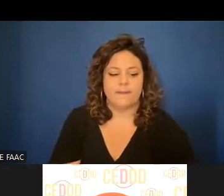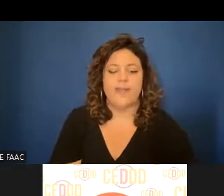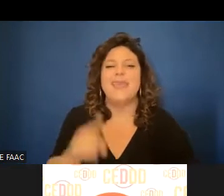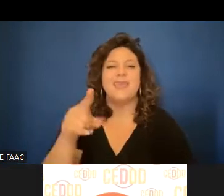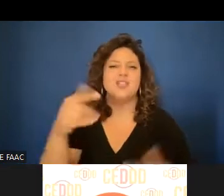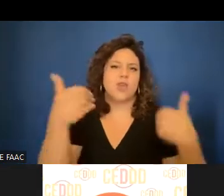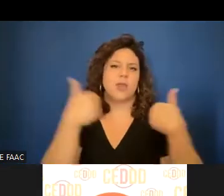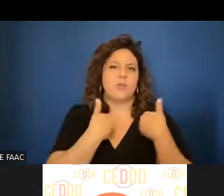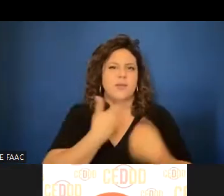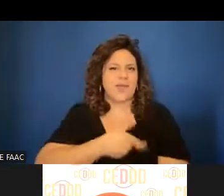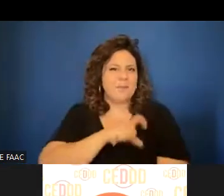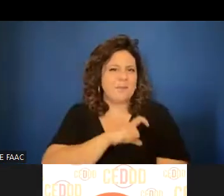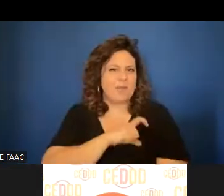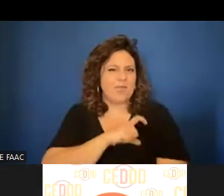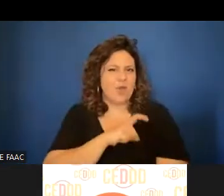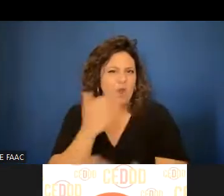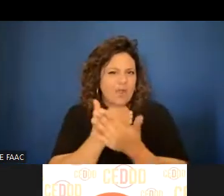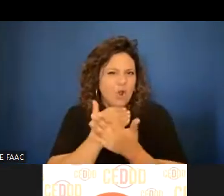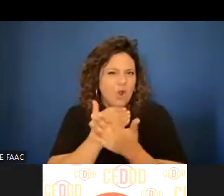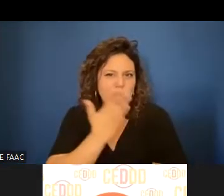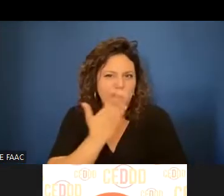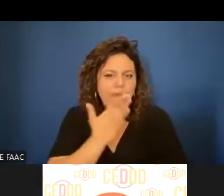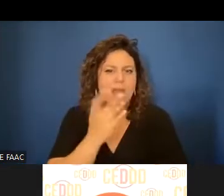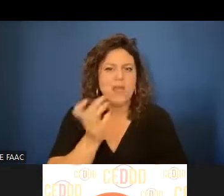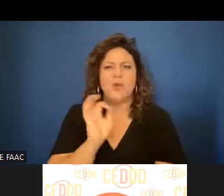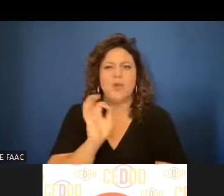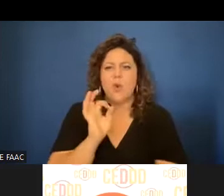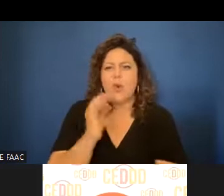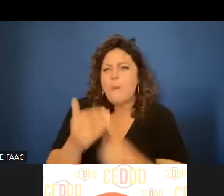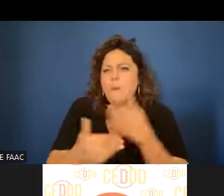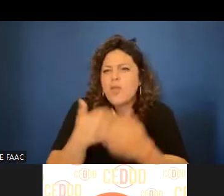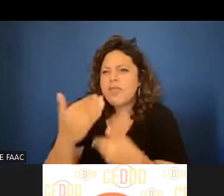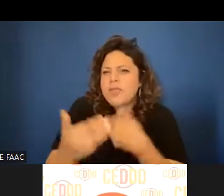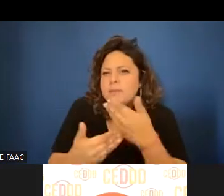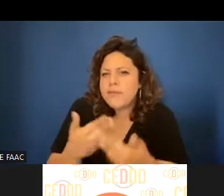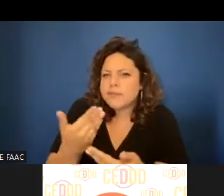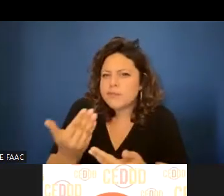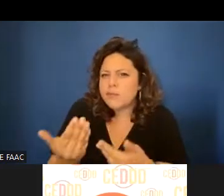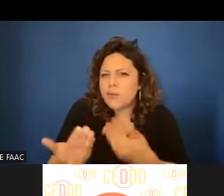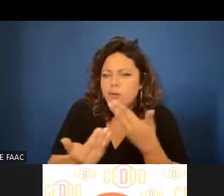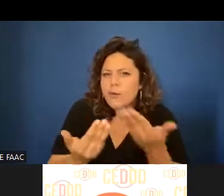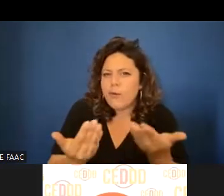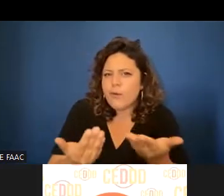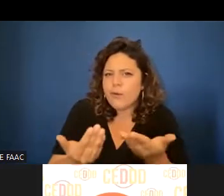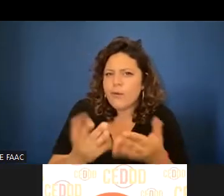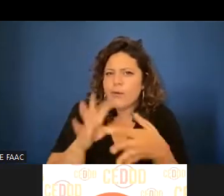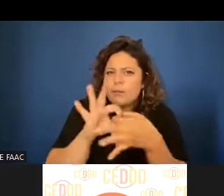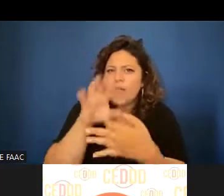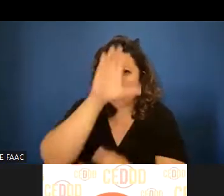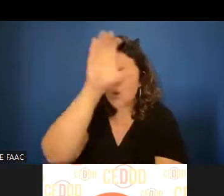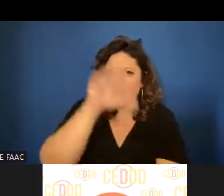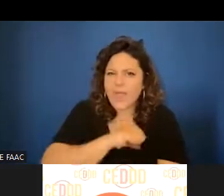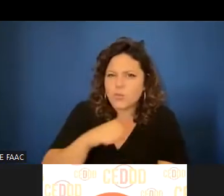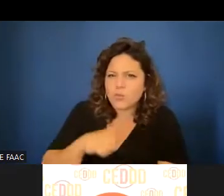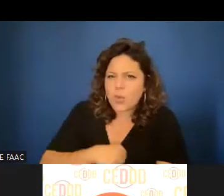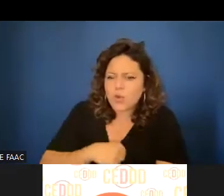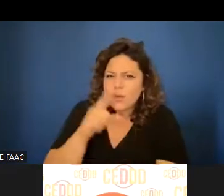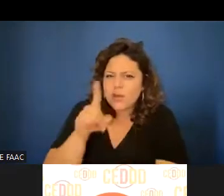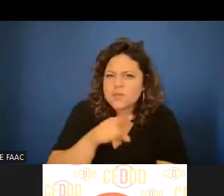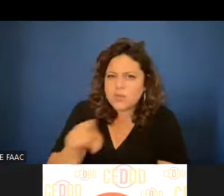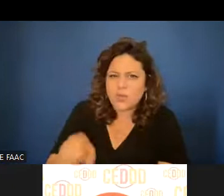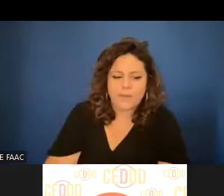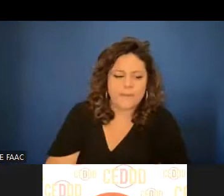si es el propio ayuntamiento el que incumple? Aquí entiendo que quizá también algún experto en accesibilidad